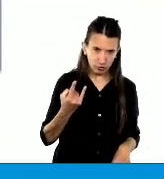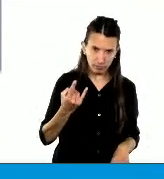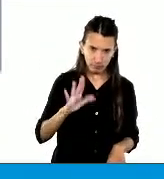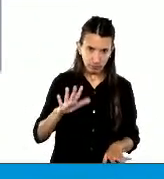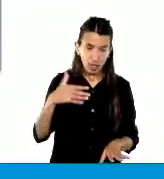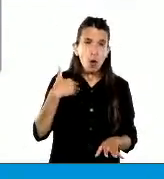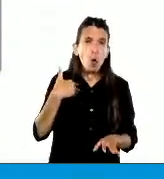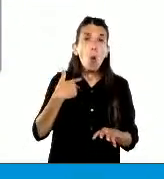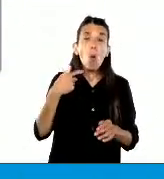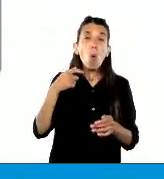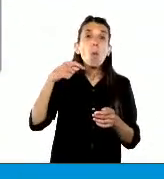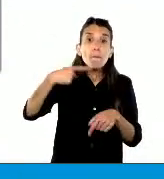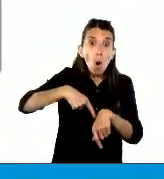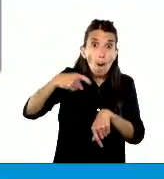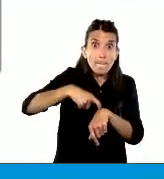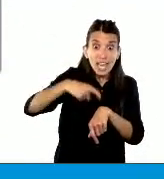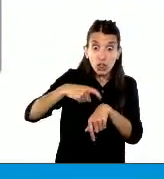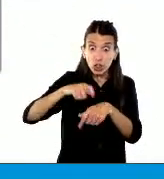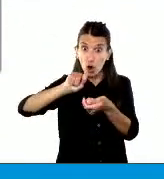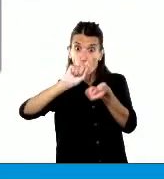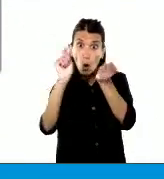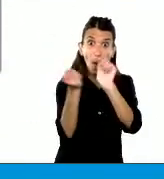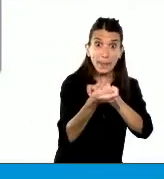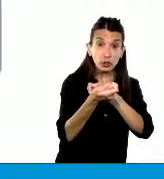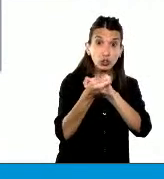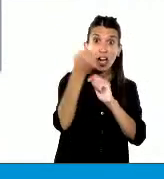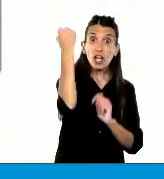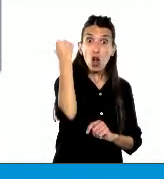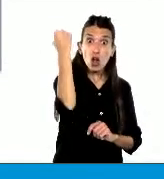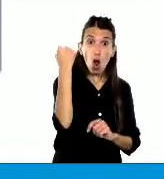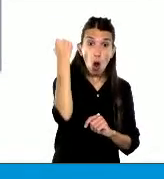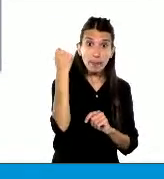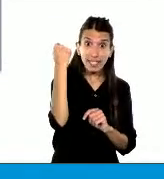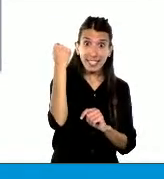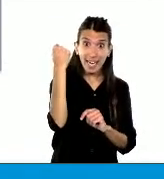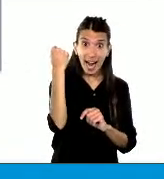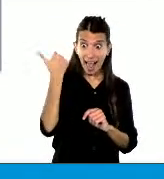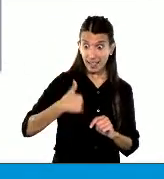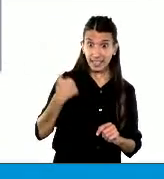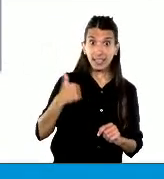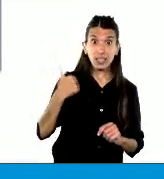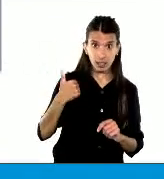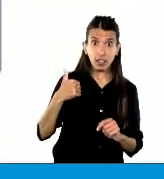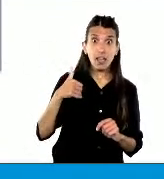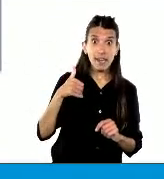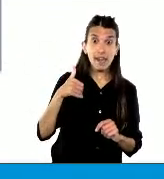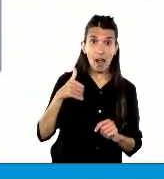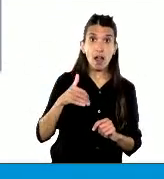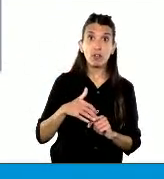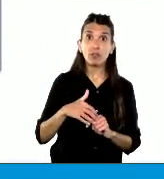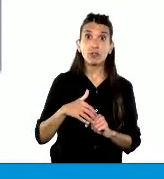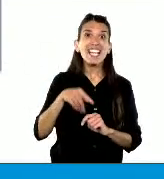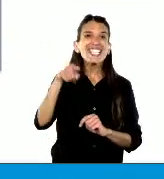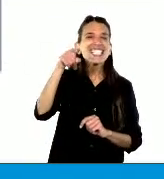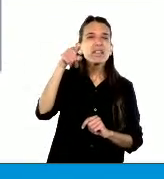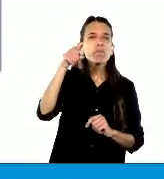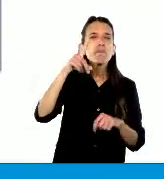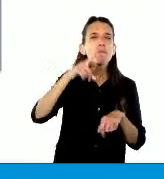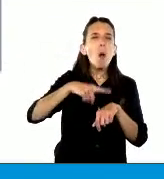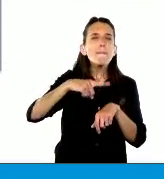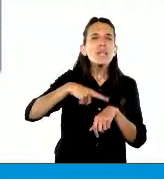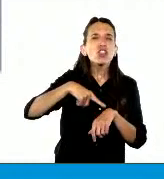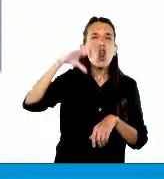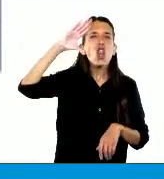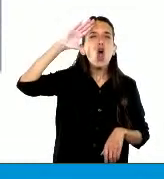la estructura económica de la Argentina, cuando se empezó a vivir esa noche